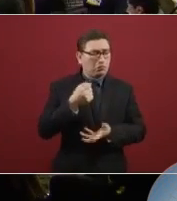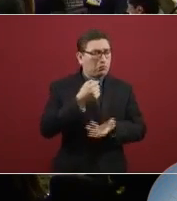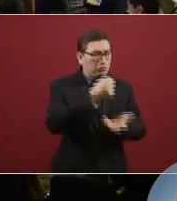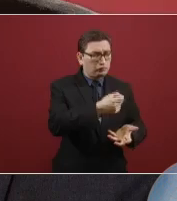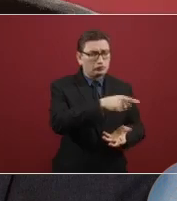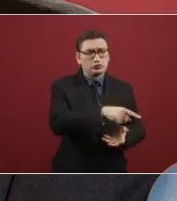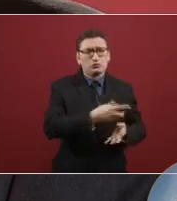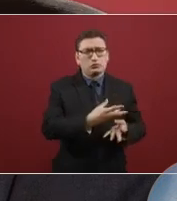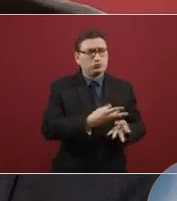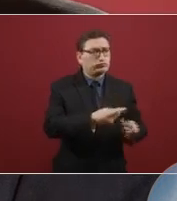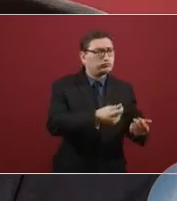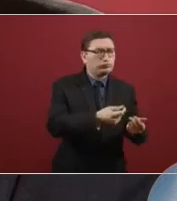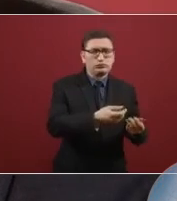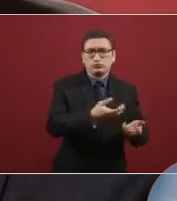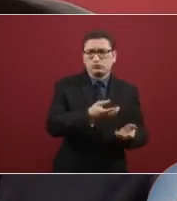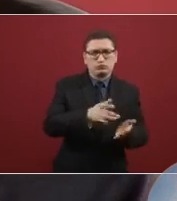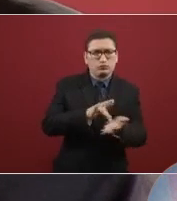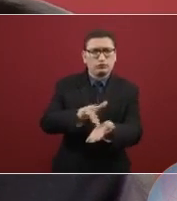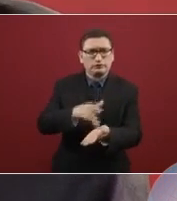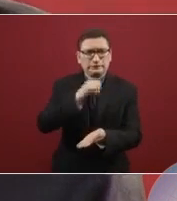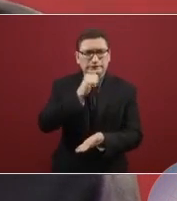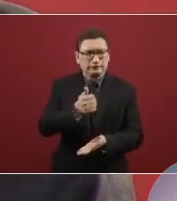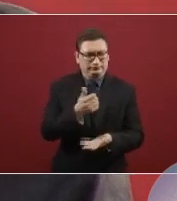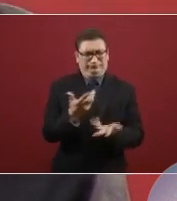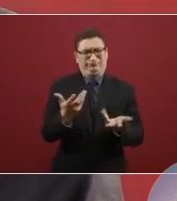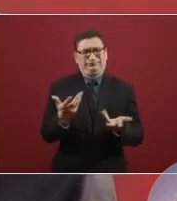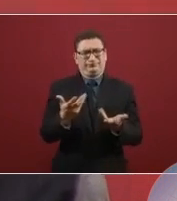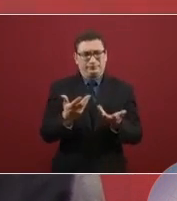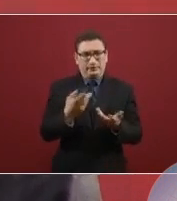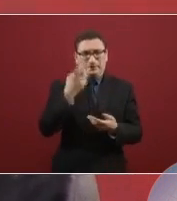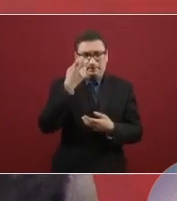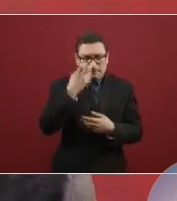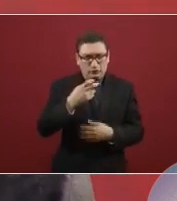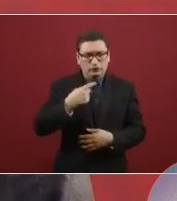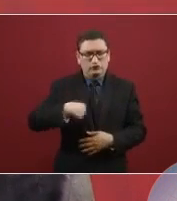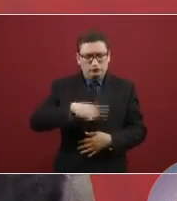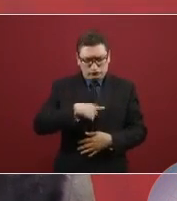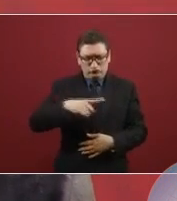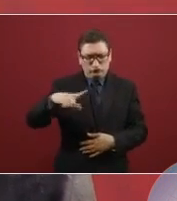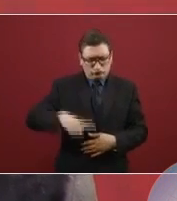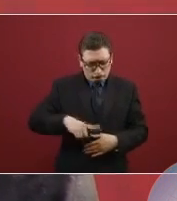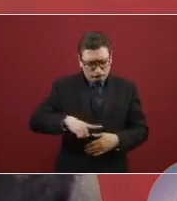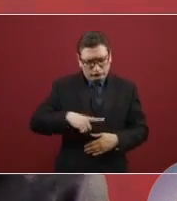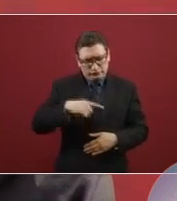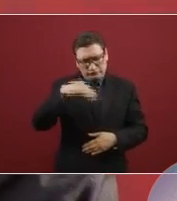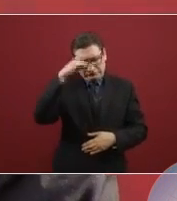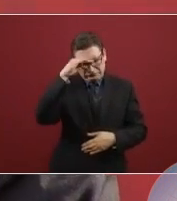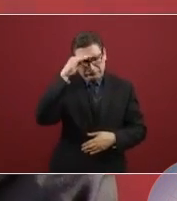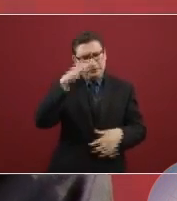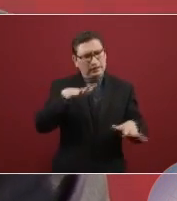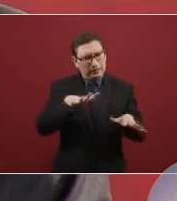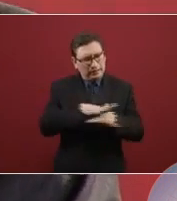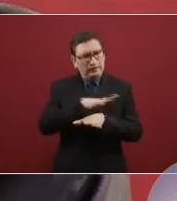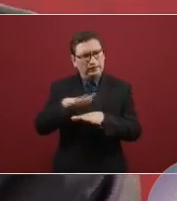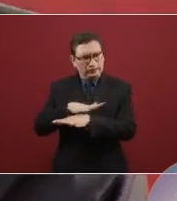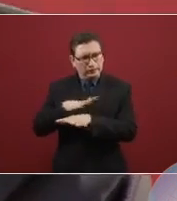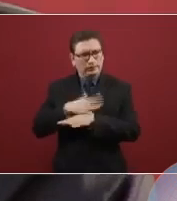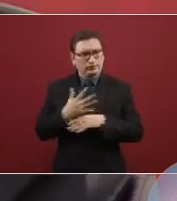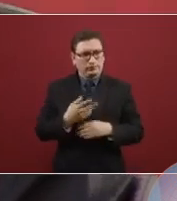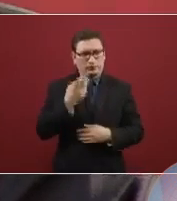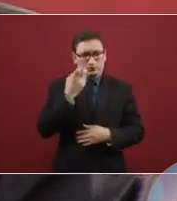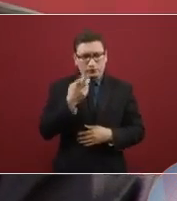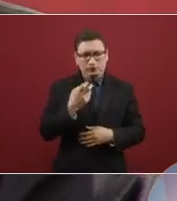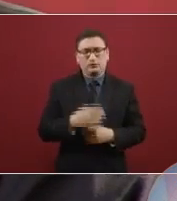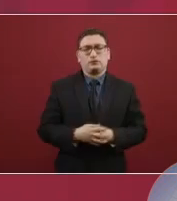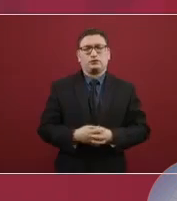migrantes entonces por eso es el cambio de política el gobierno no debe